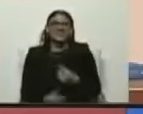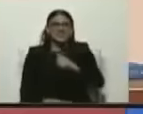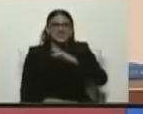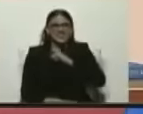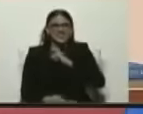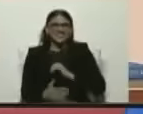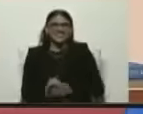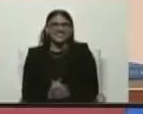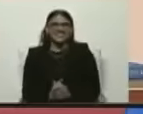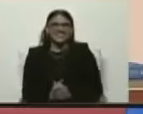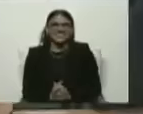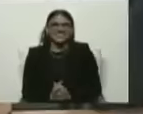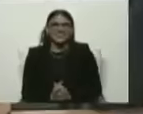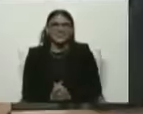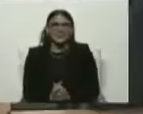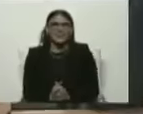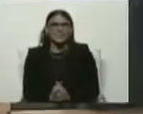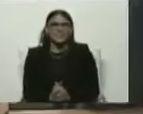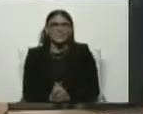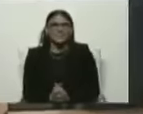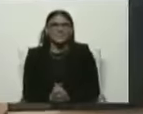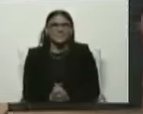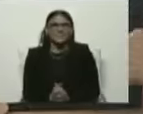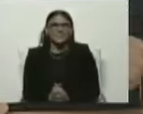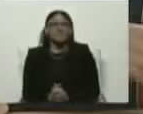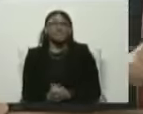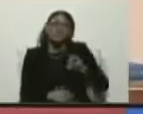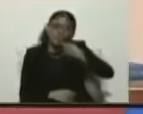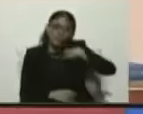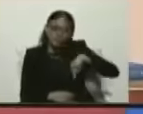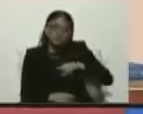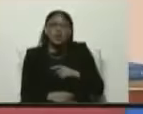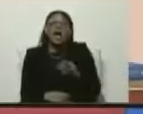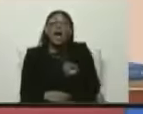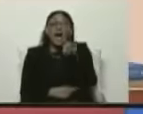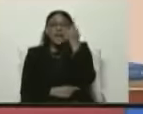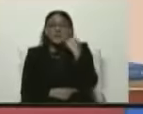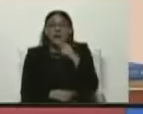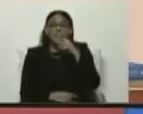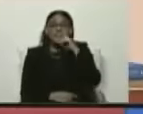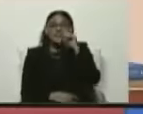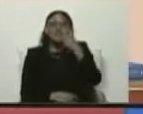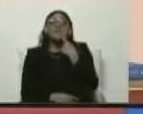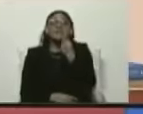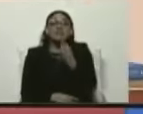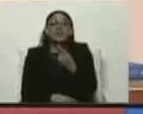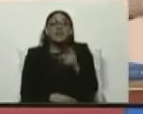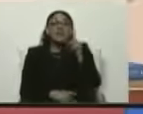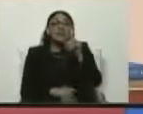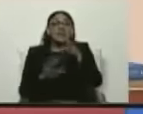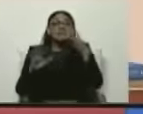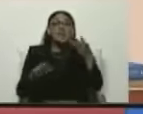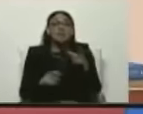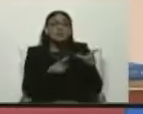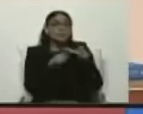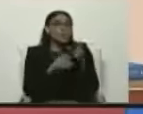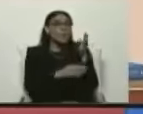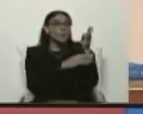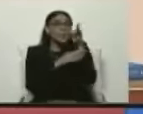Chávez. Bueno, nuestro hermano presidente ayer lo dijo, 18 ciudades en la